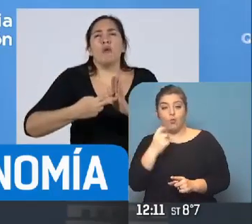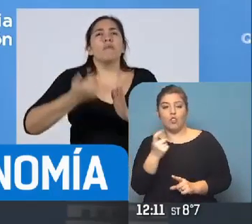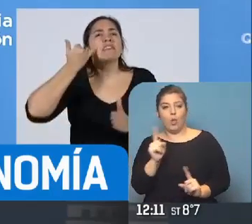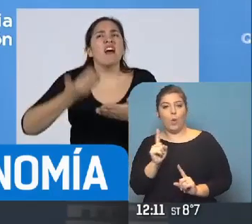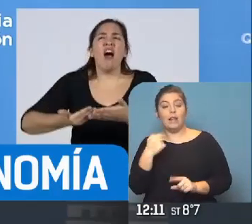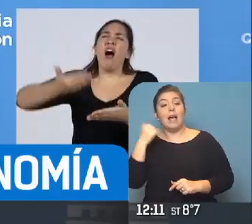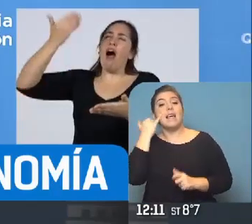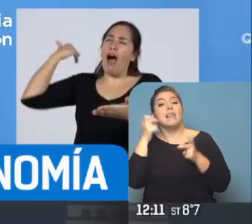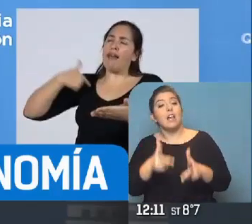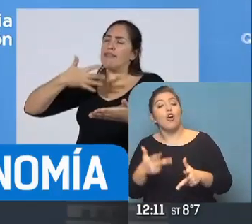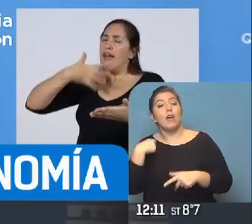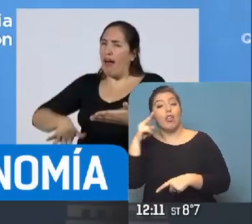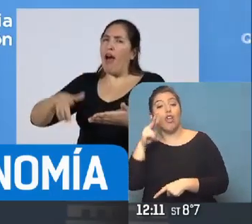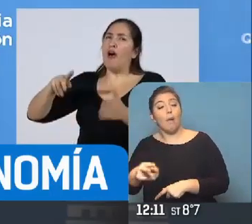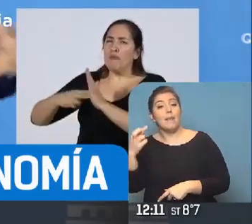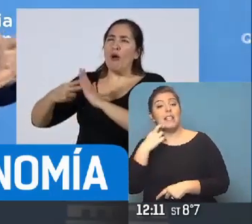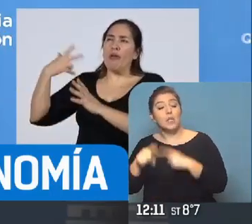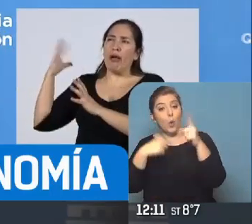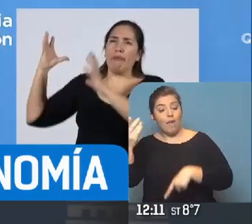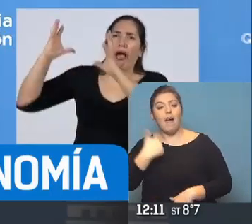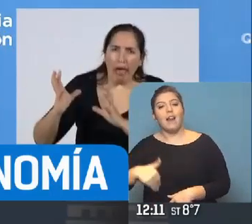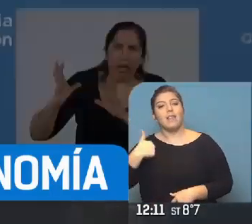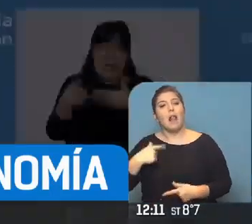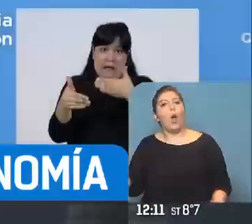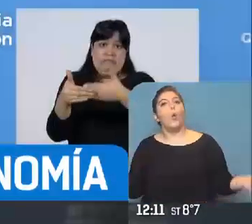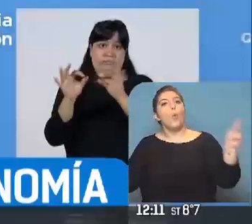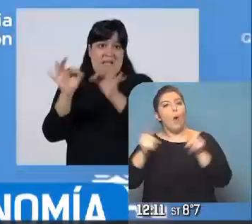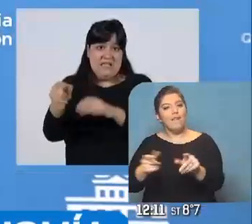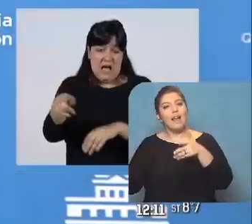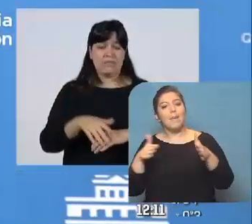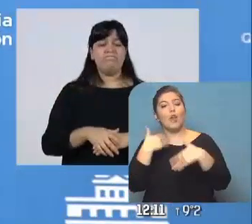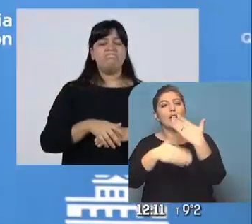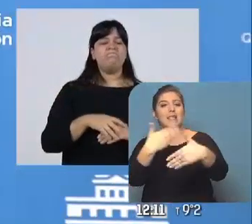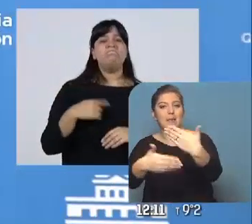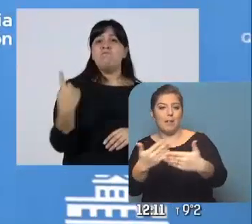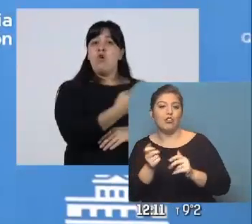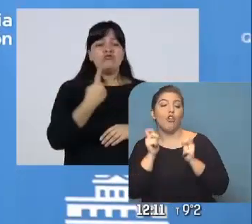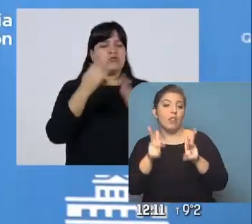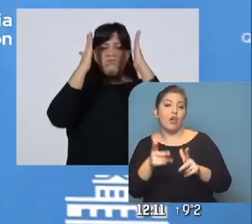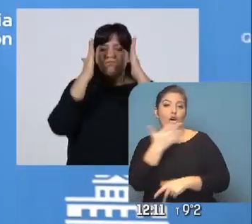ya sin sequía, Argentina va a retomar el camino de crecimiento, alguna de las definiciones del jefe de Estado.